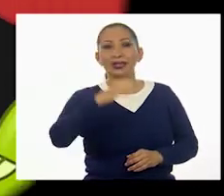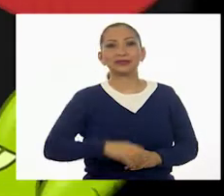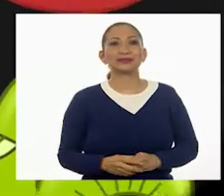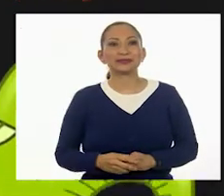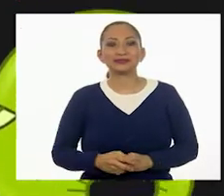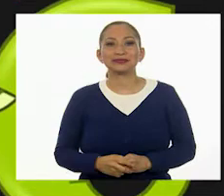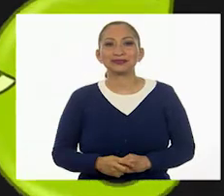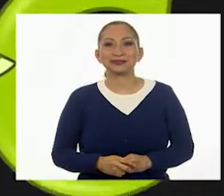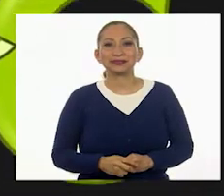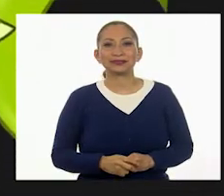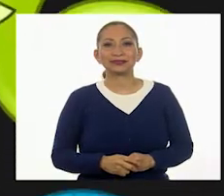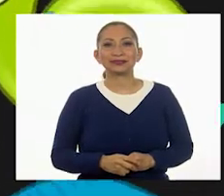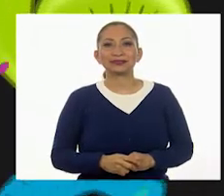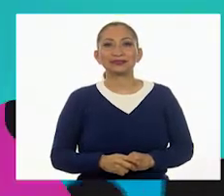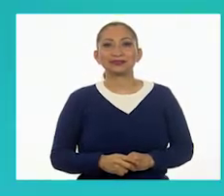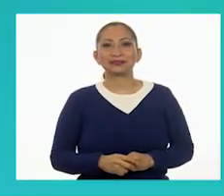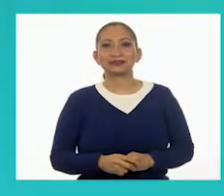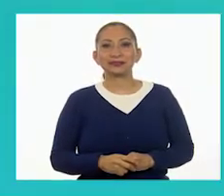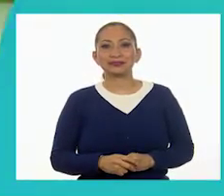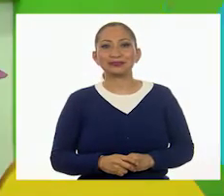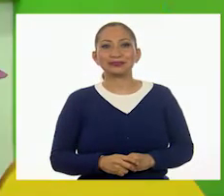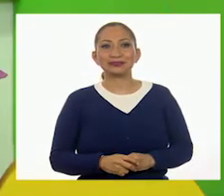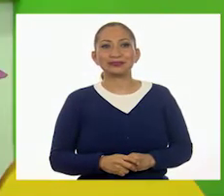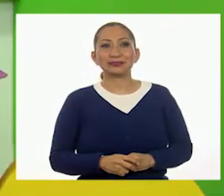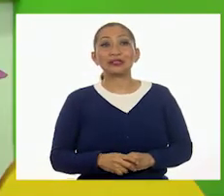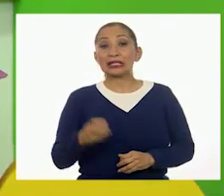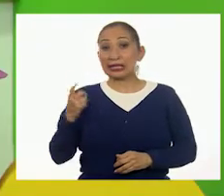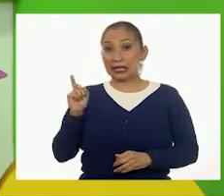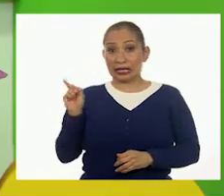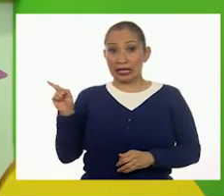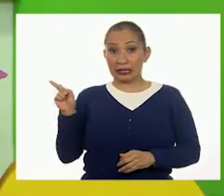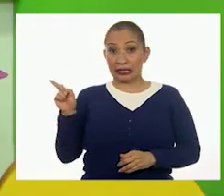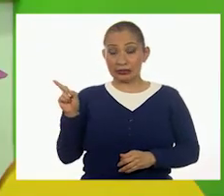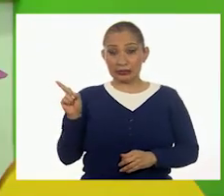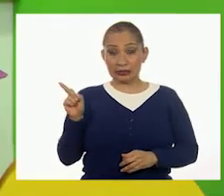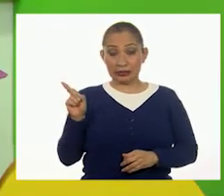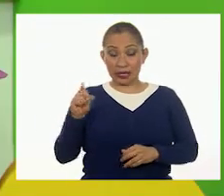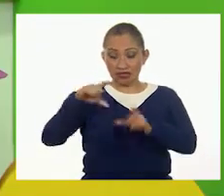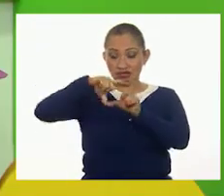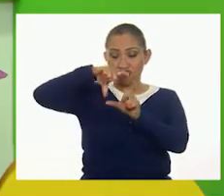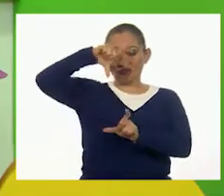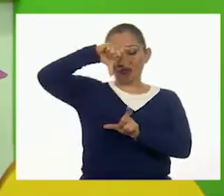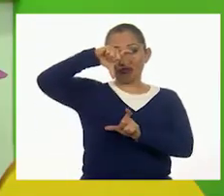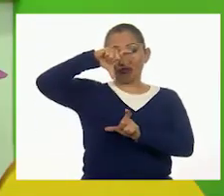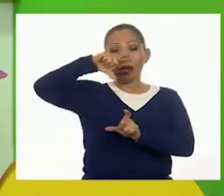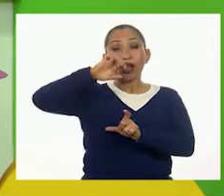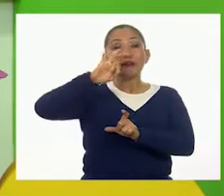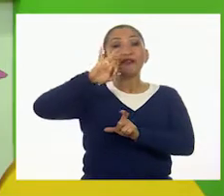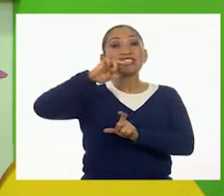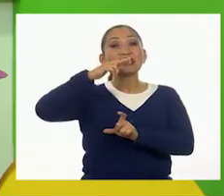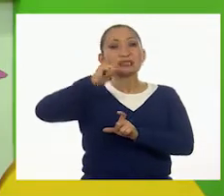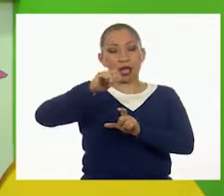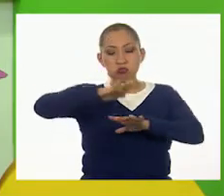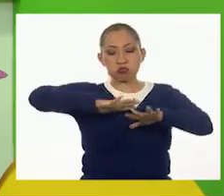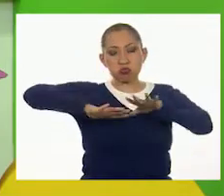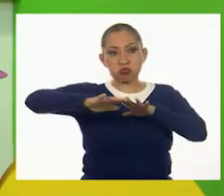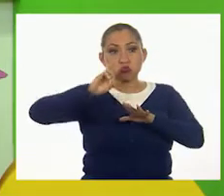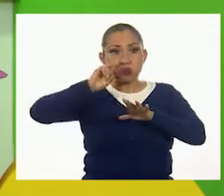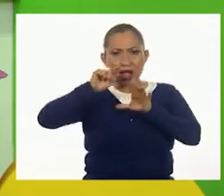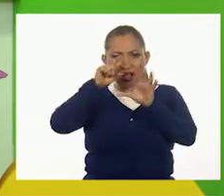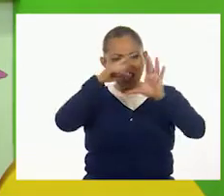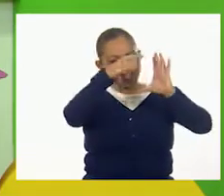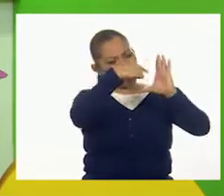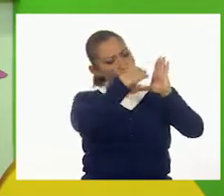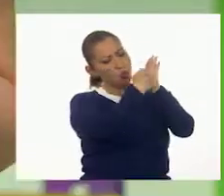1, 2, 3, 4, 5, 6, 7, 8, 9. Ya. Esta es una ficha de dominó. Observen que tiene una línea que separa